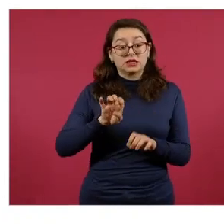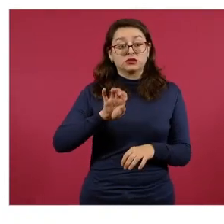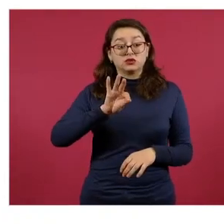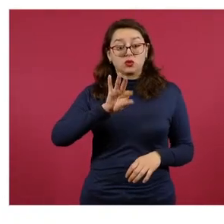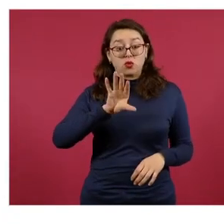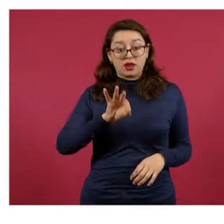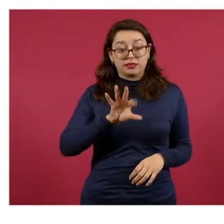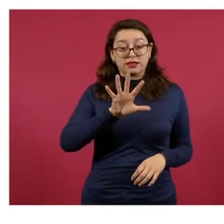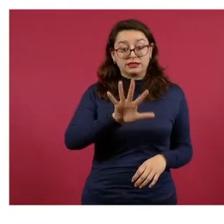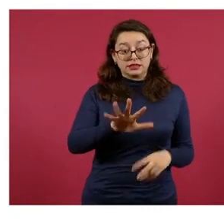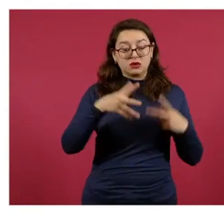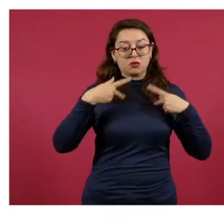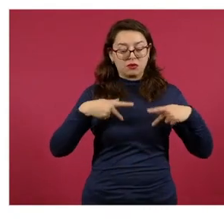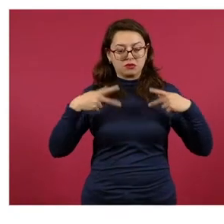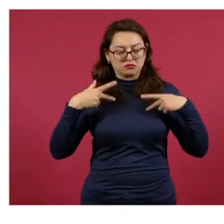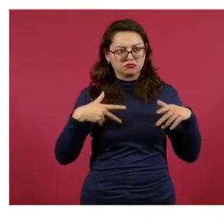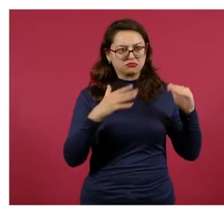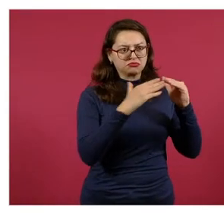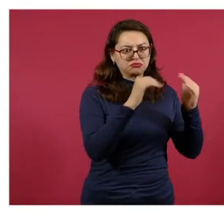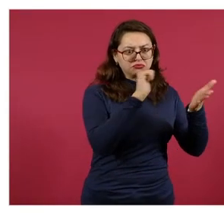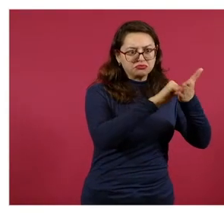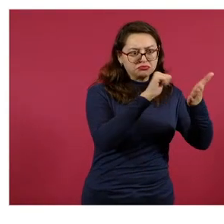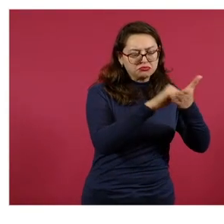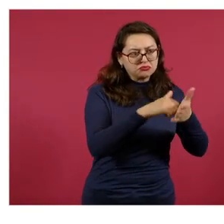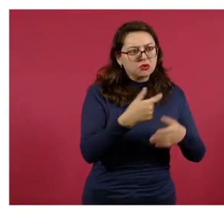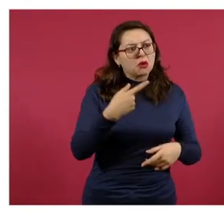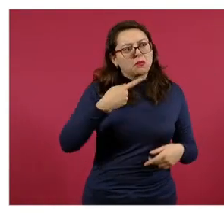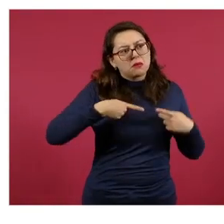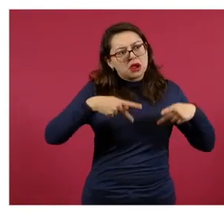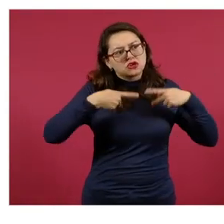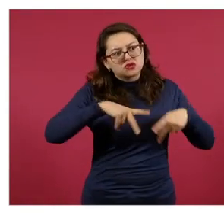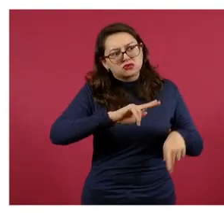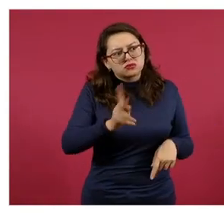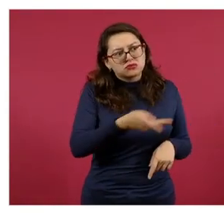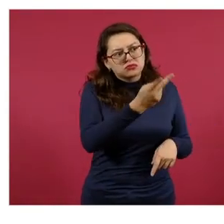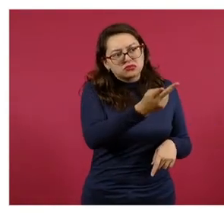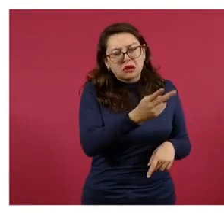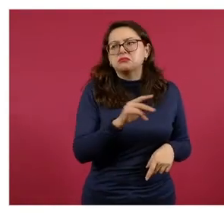3,945 personas en estos domicilios,